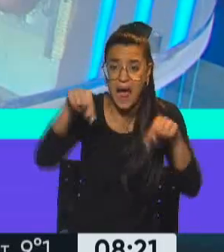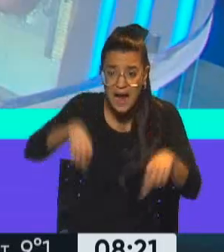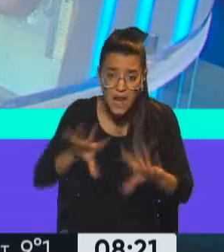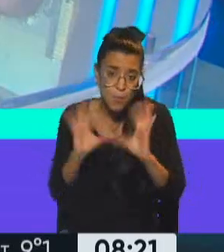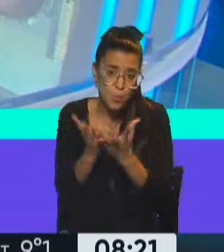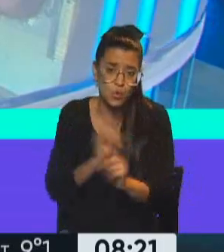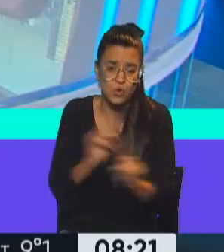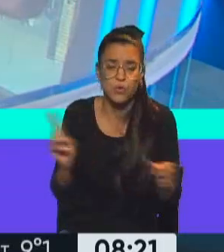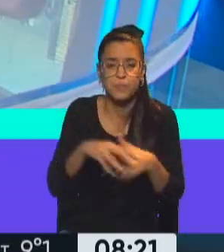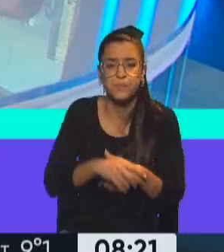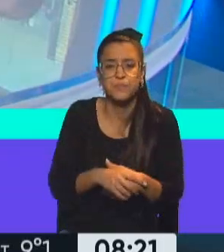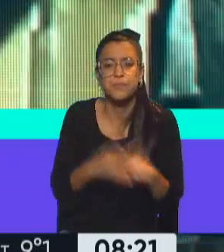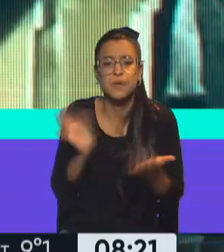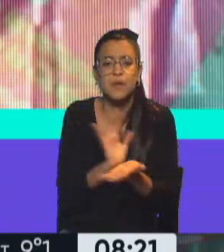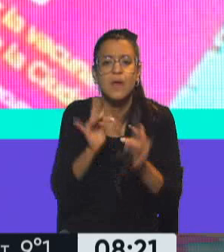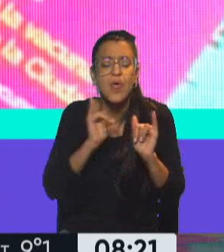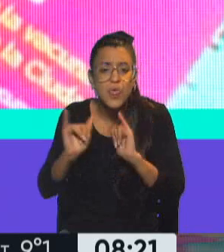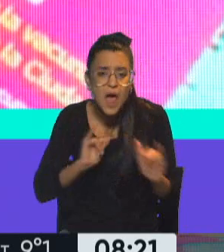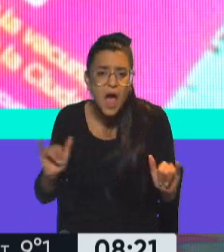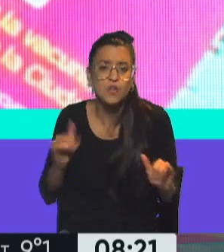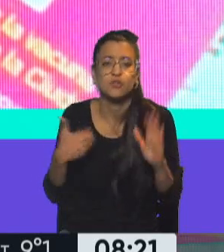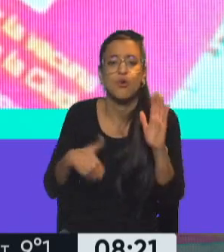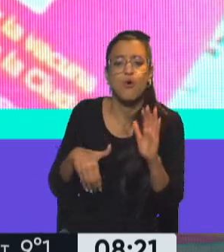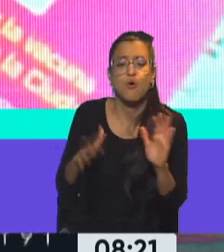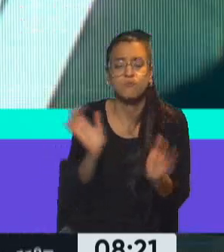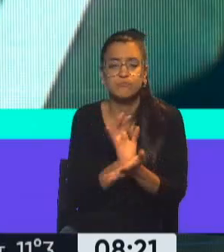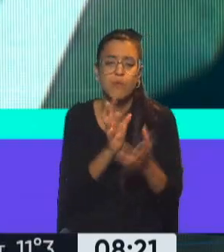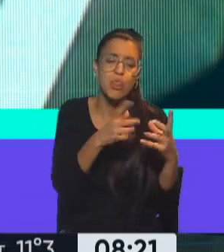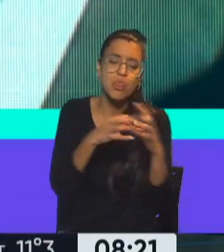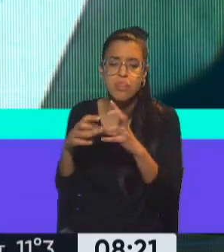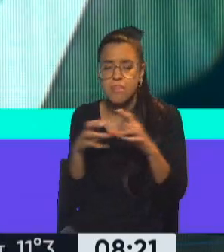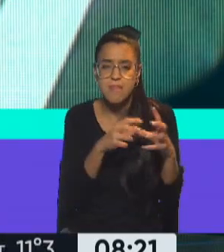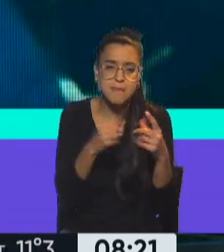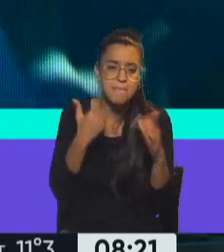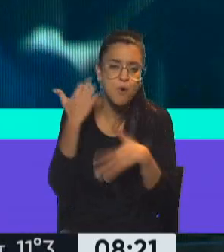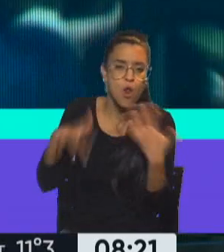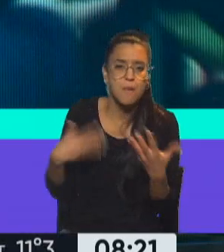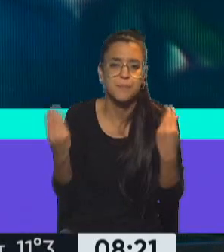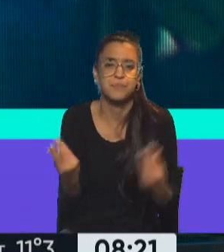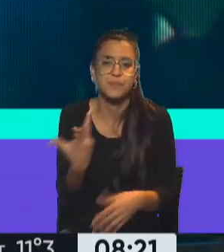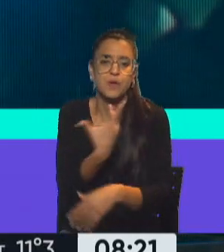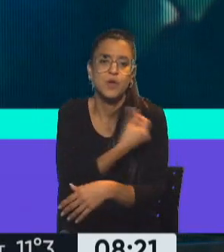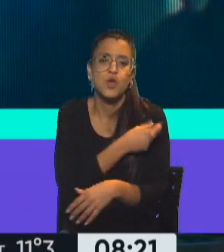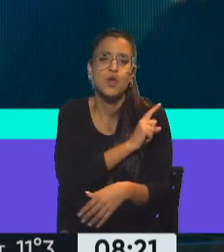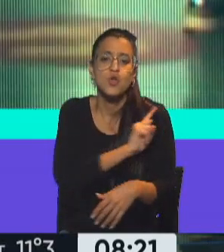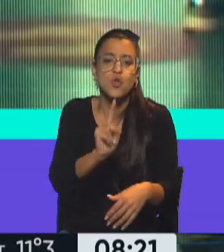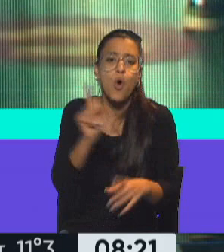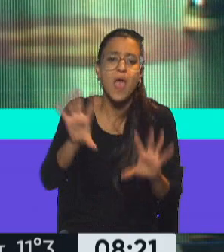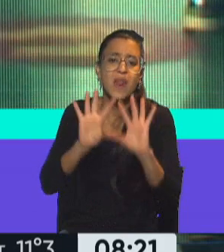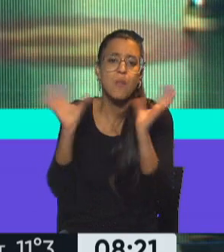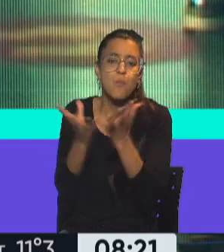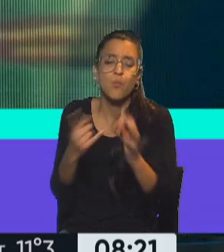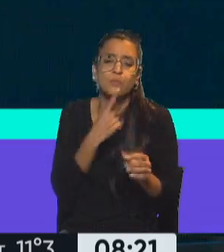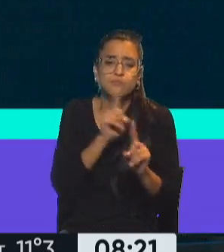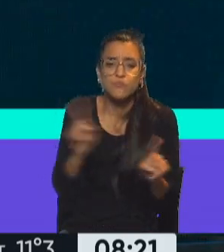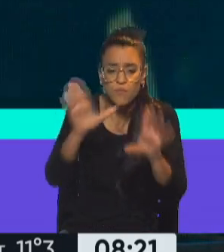mundo. Quizás el dato que generó cierta discusión o polémica es la no utilización de esta vacuna en el mundo de